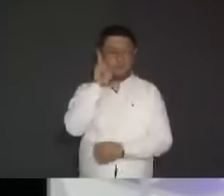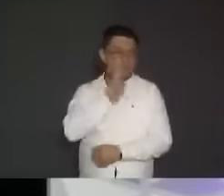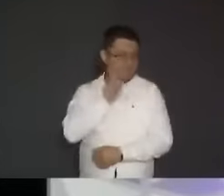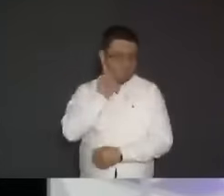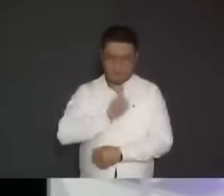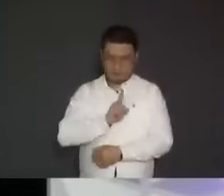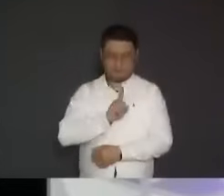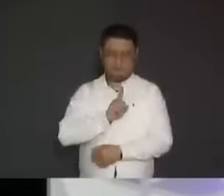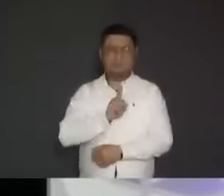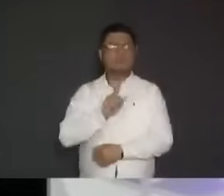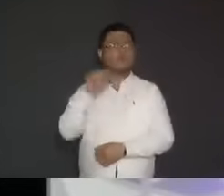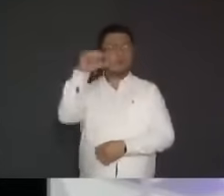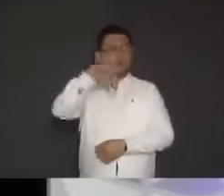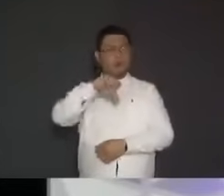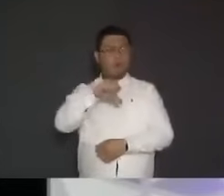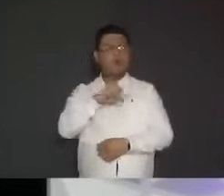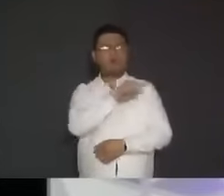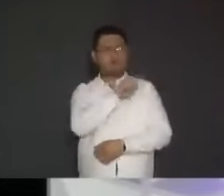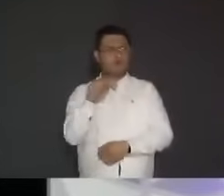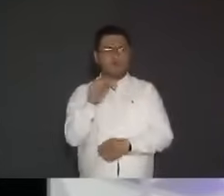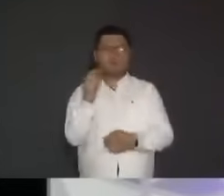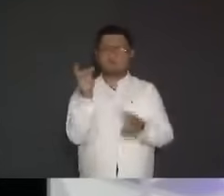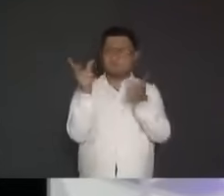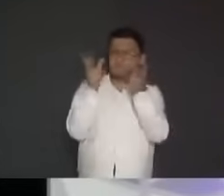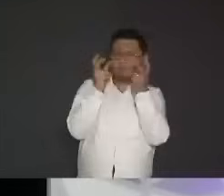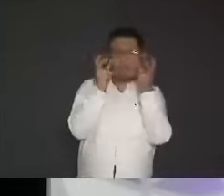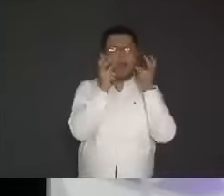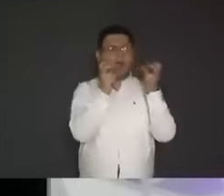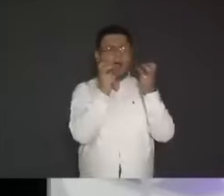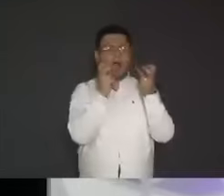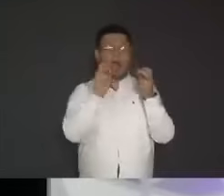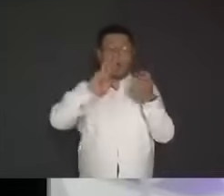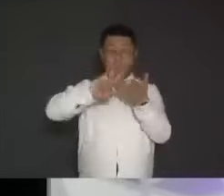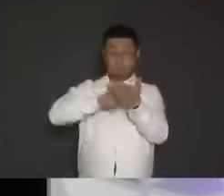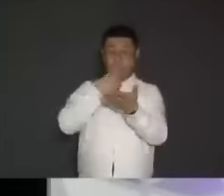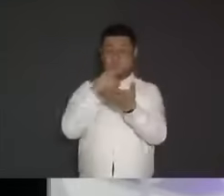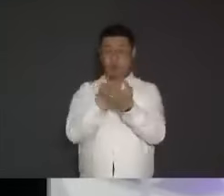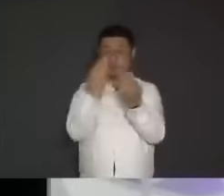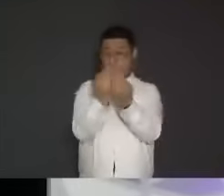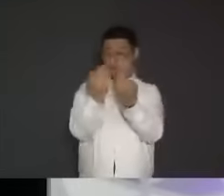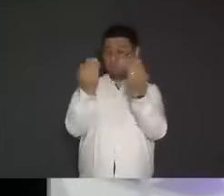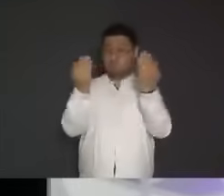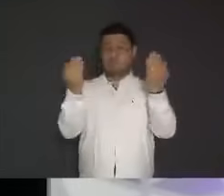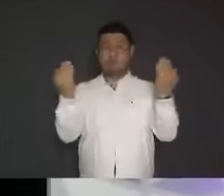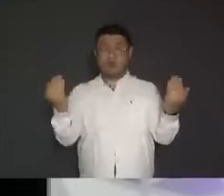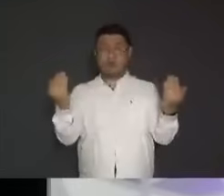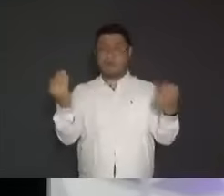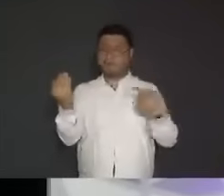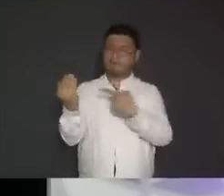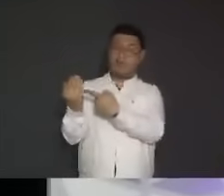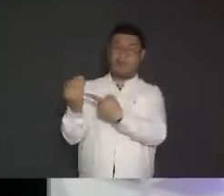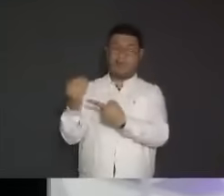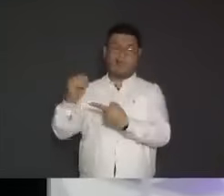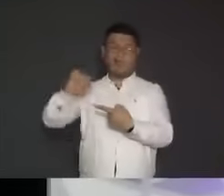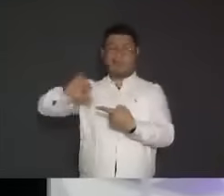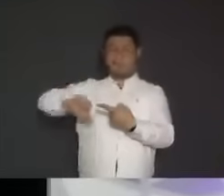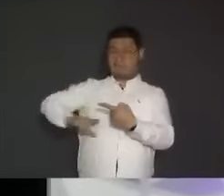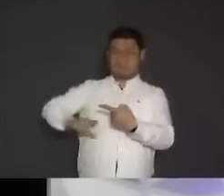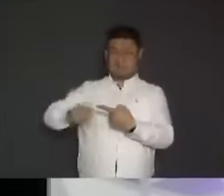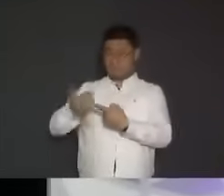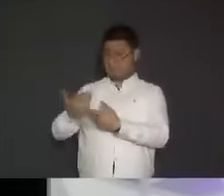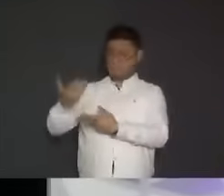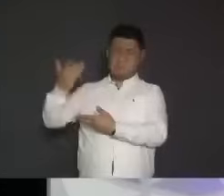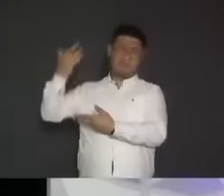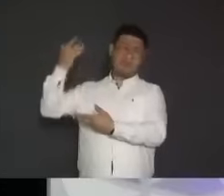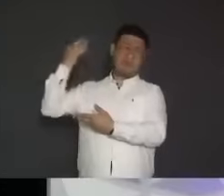la oportunidad de escucharnos y contrastar entre dos visiones, el Yucatán de los señores de la vieja política, Renán y